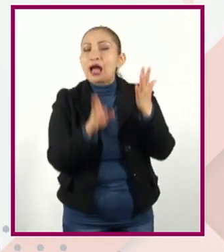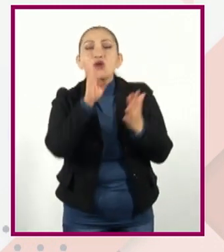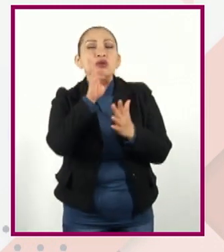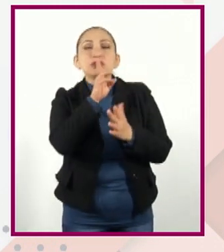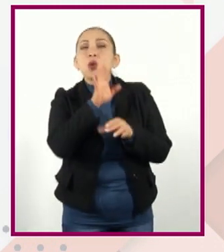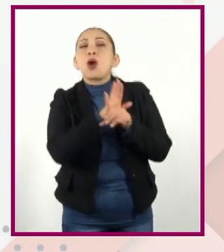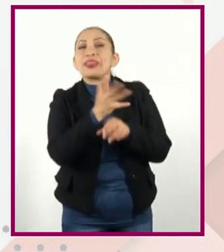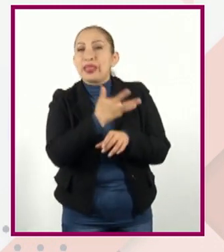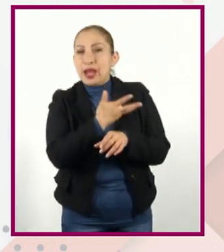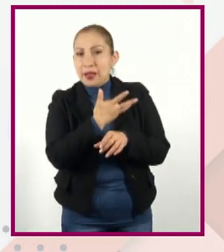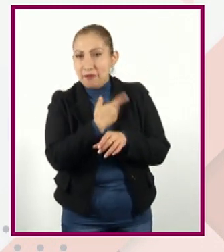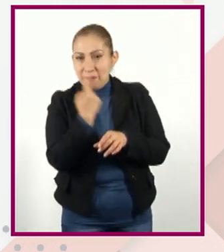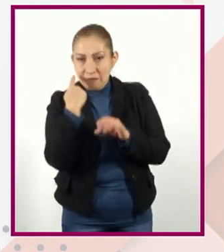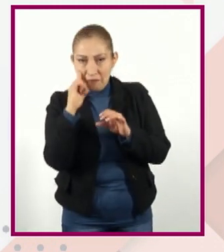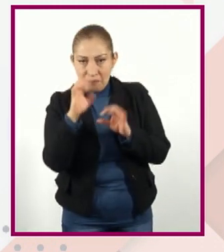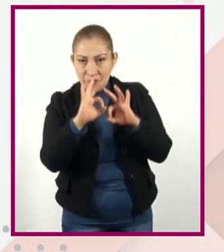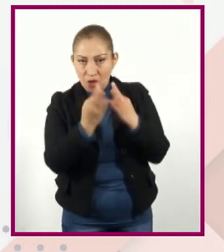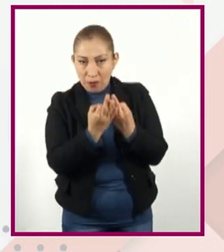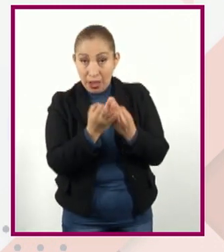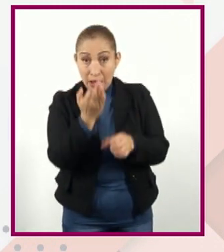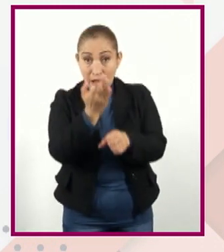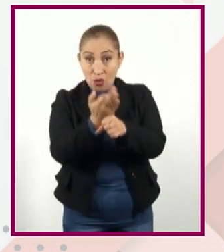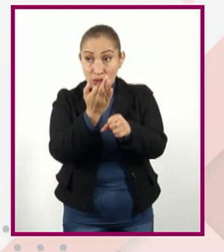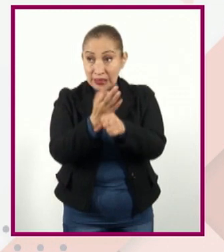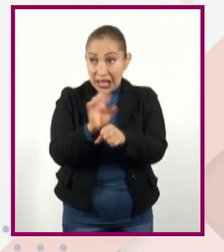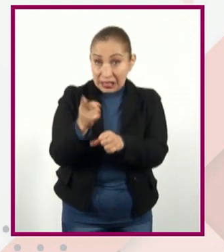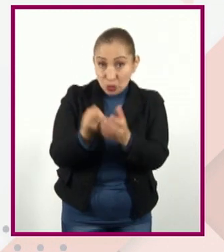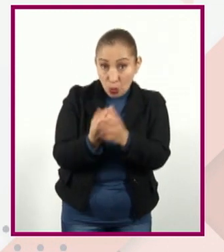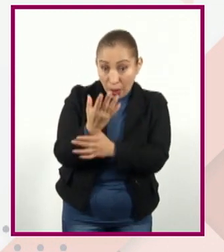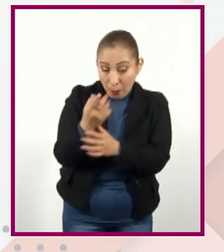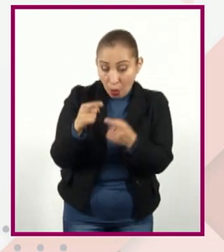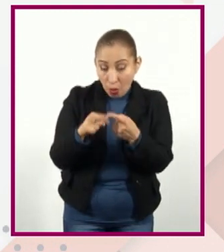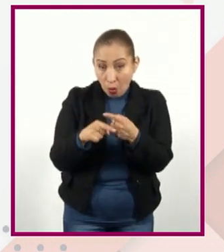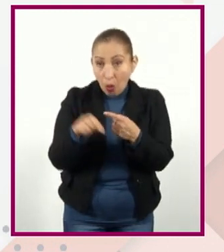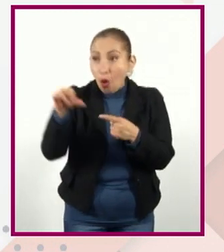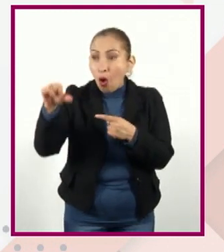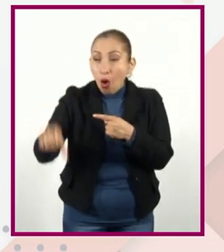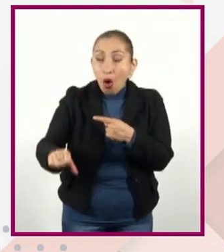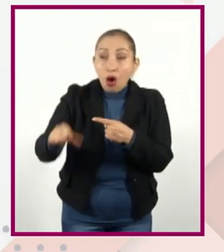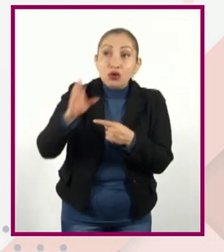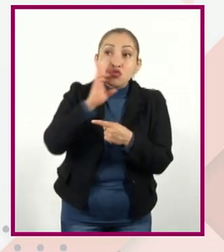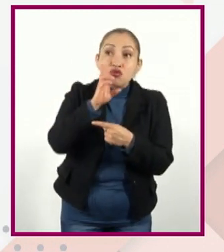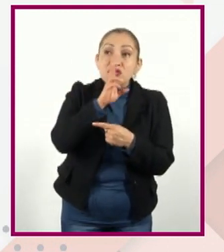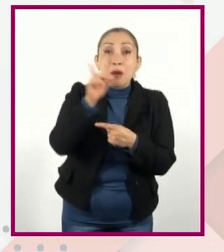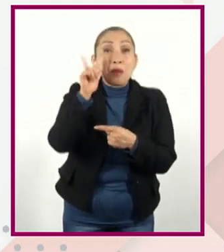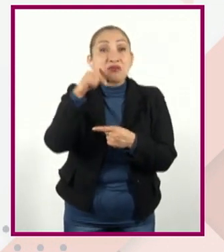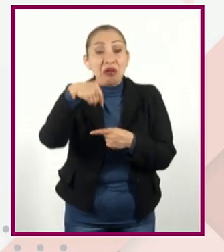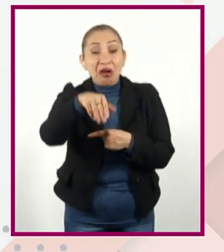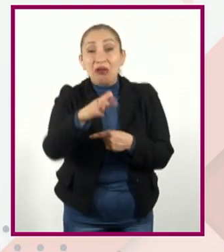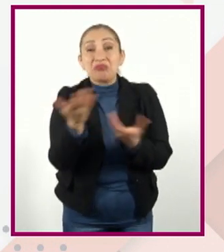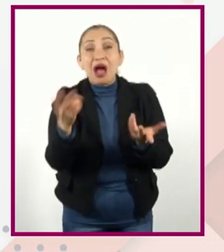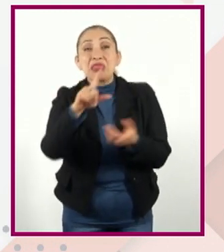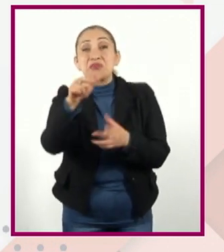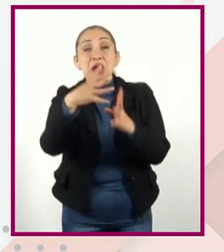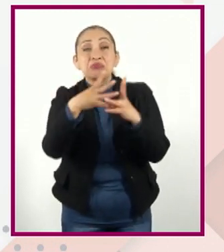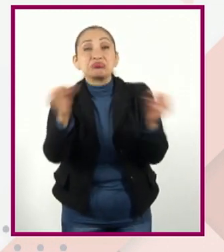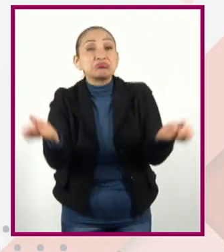son la actualidad. Lo que hoy es noticia, mañana puede que no tenga ningún valor